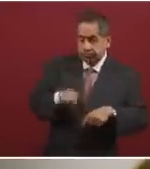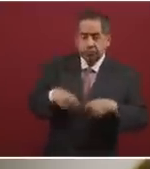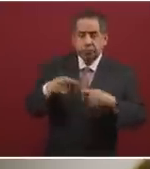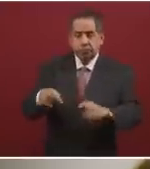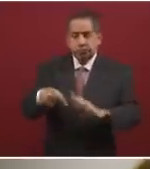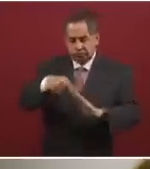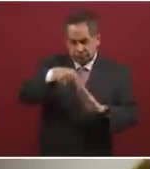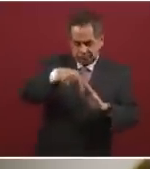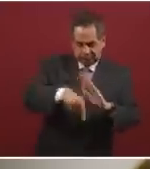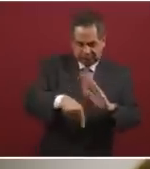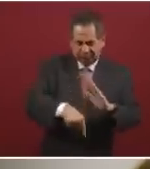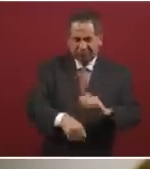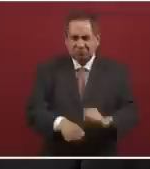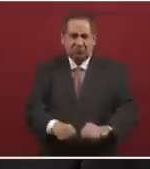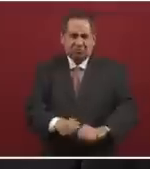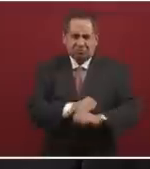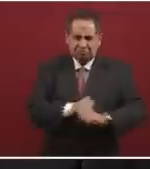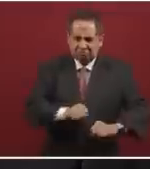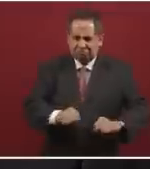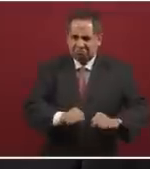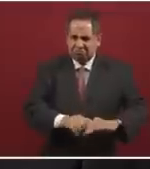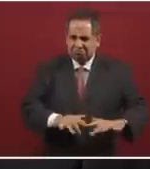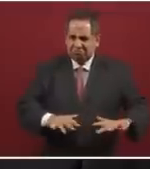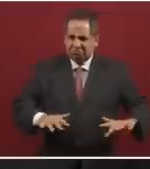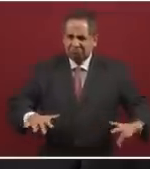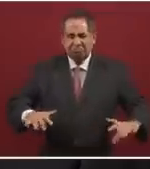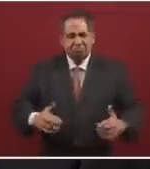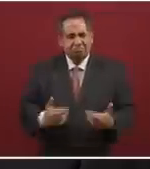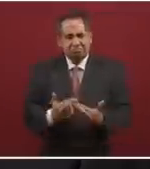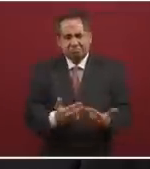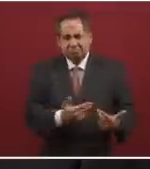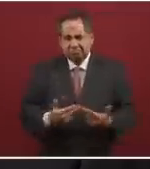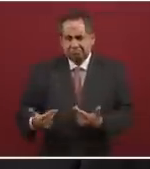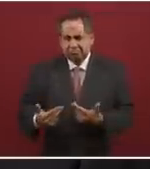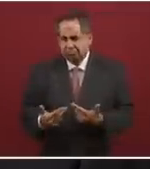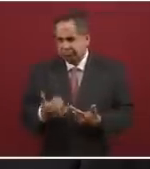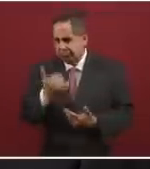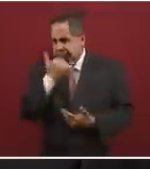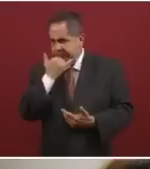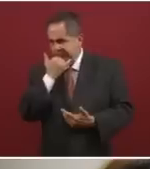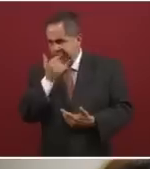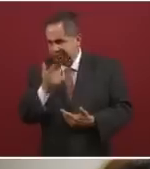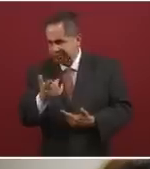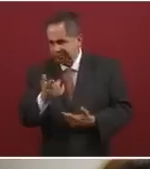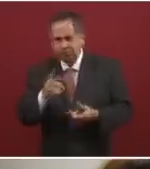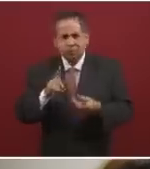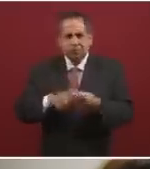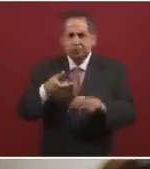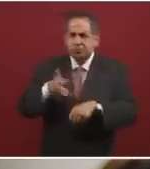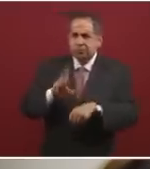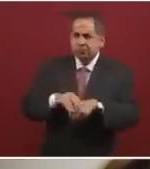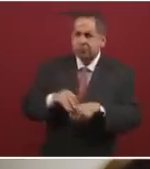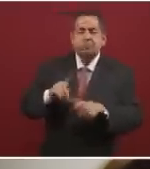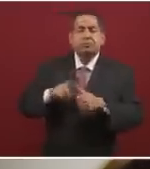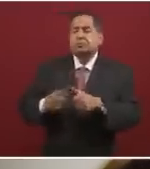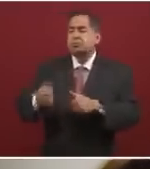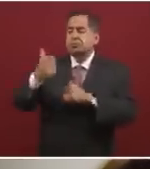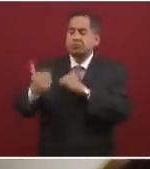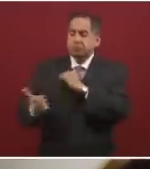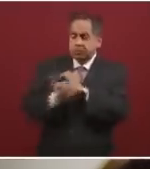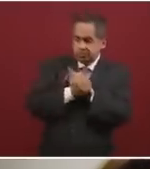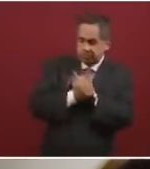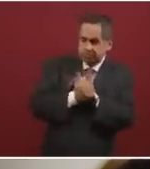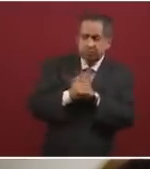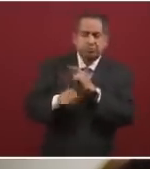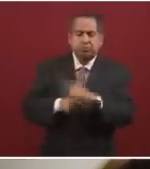fracking para perforar justamente uno de los pozos. Saber primero de dónde salió esa solicitud y qué va a